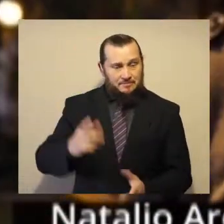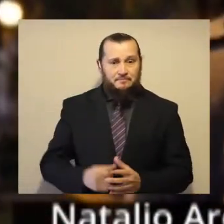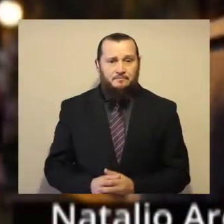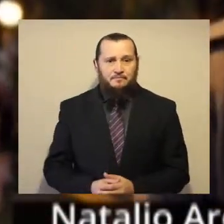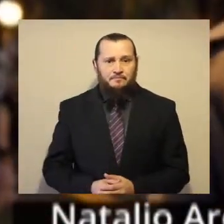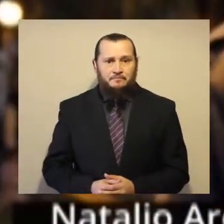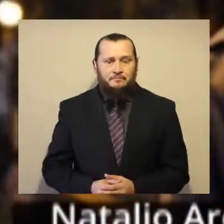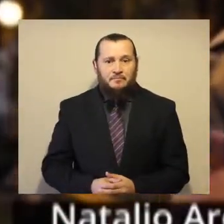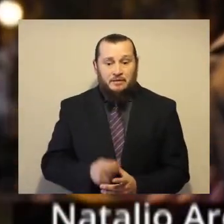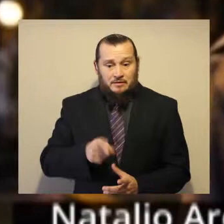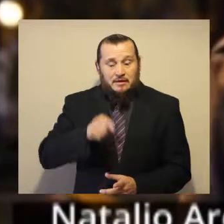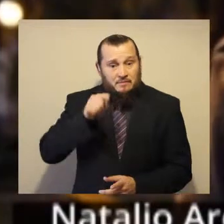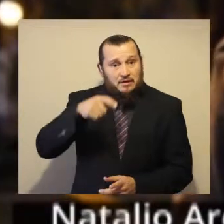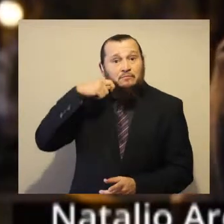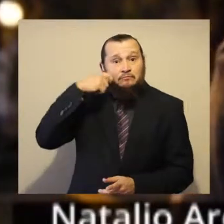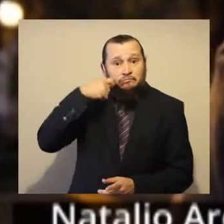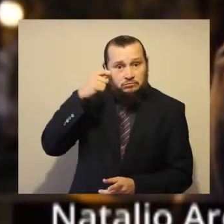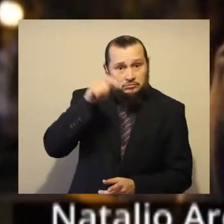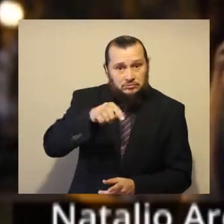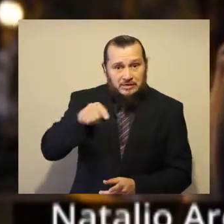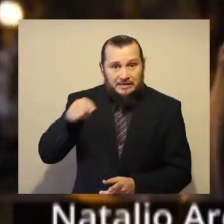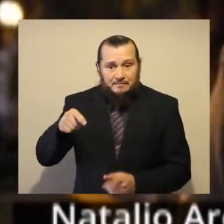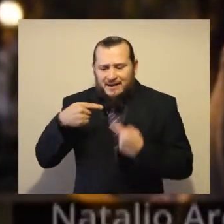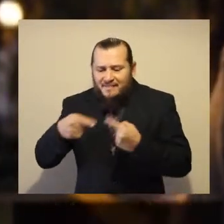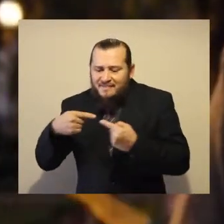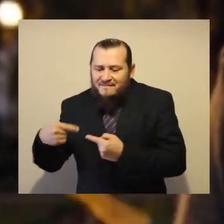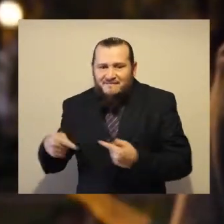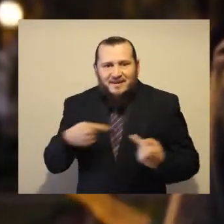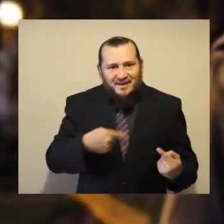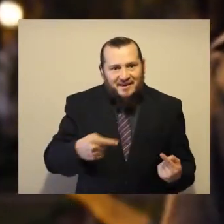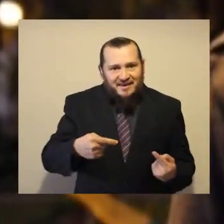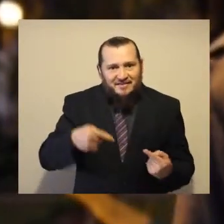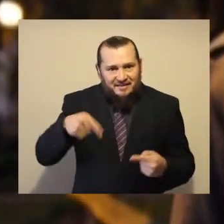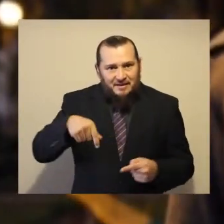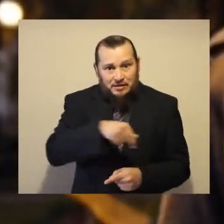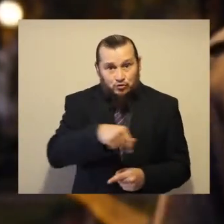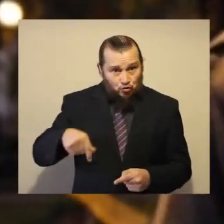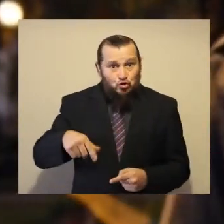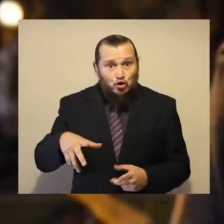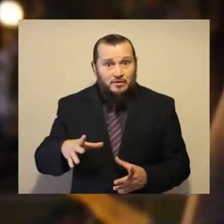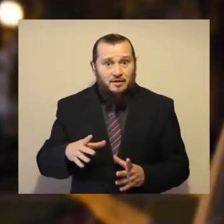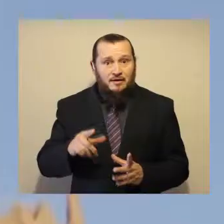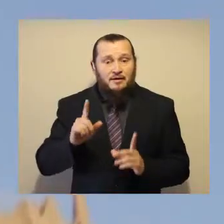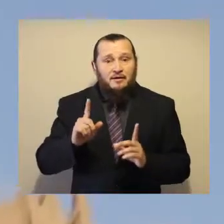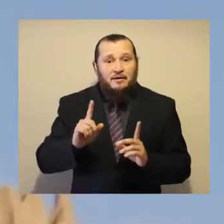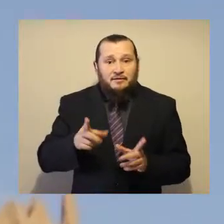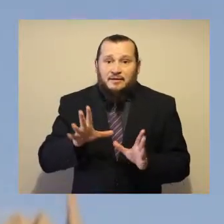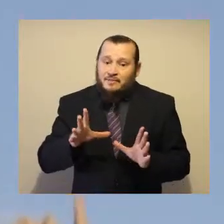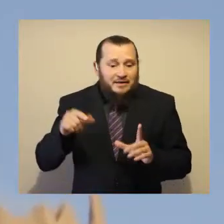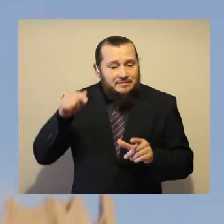considerado diferentes especies de los toxodontes que ya nombré anteriormente, o sea que tienen una gran variedad.